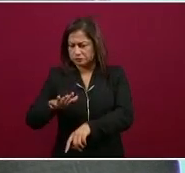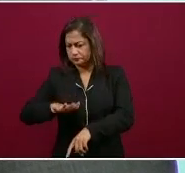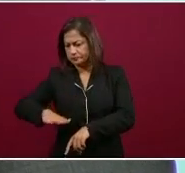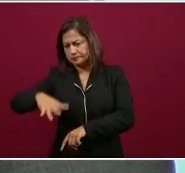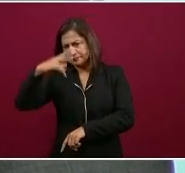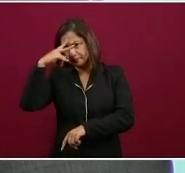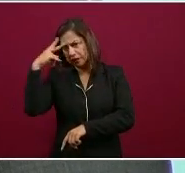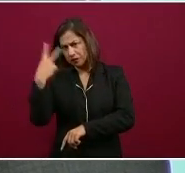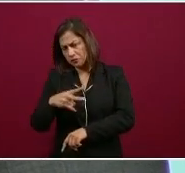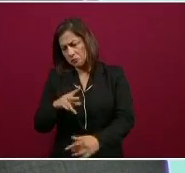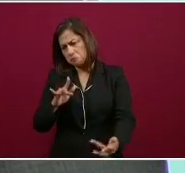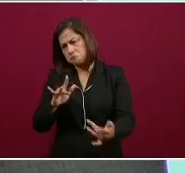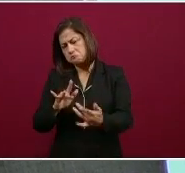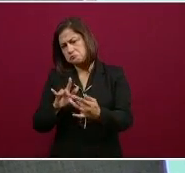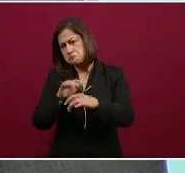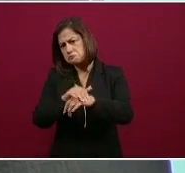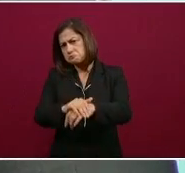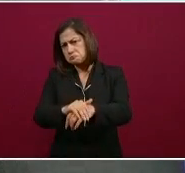también